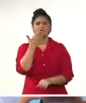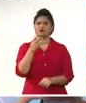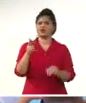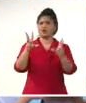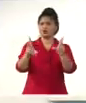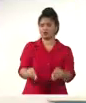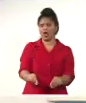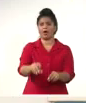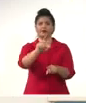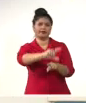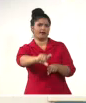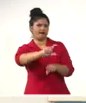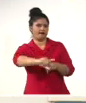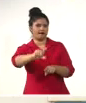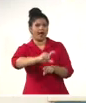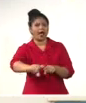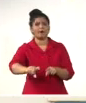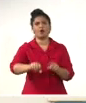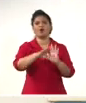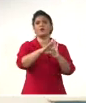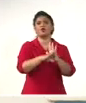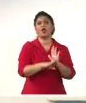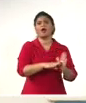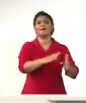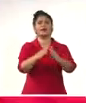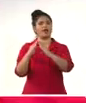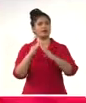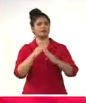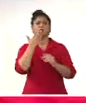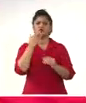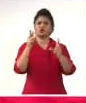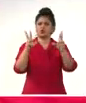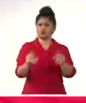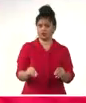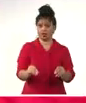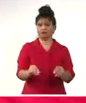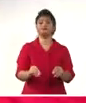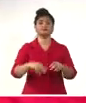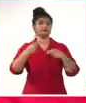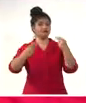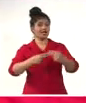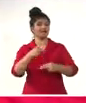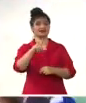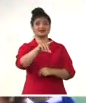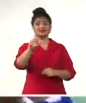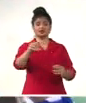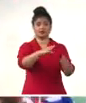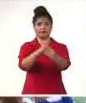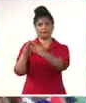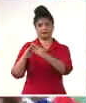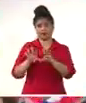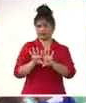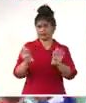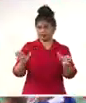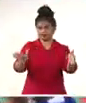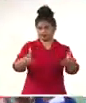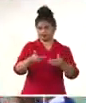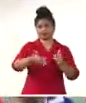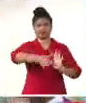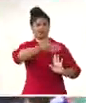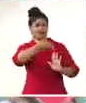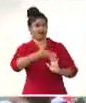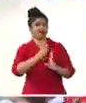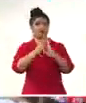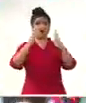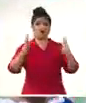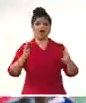de la vivienda, entre otras razones. La inauguración de 100 obras y 800 acciones en diversos sectores precedieron las jornadas de